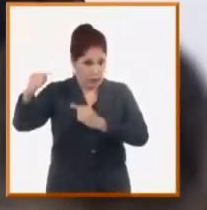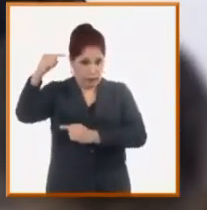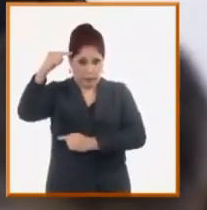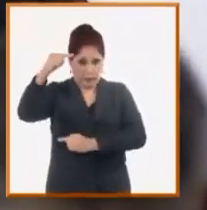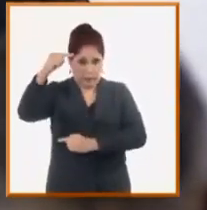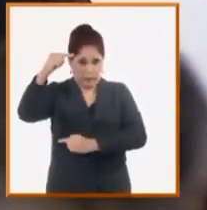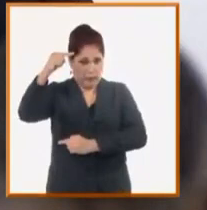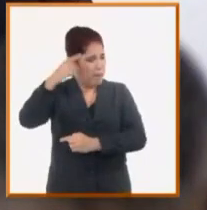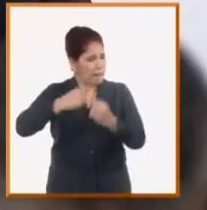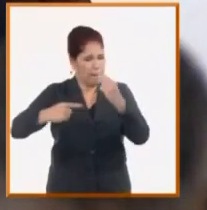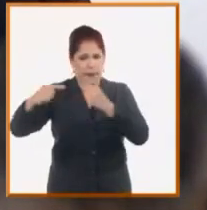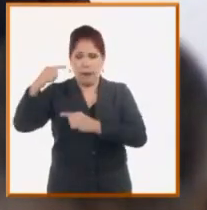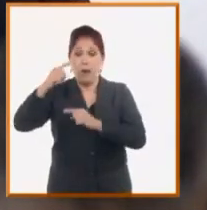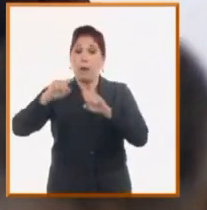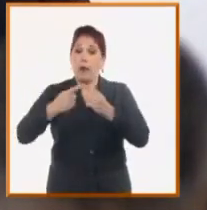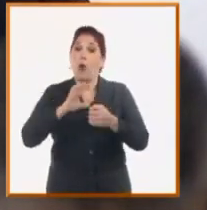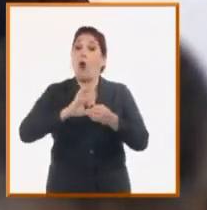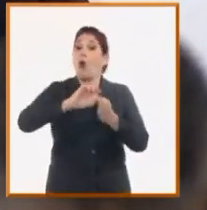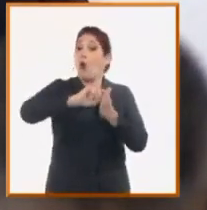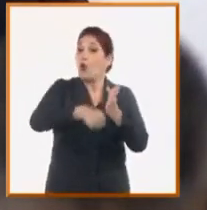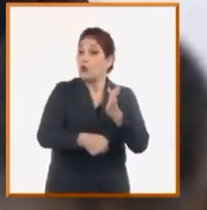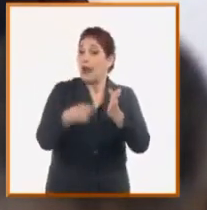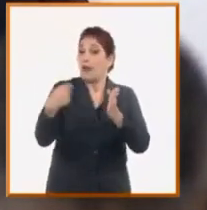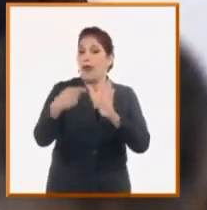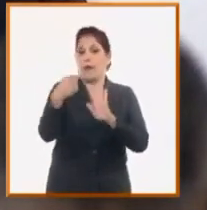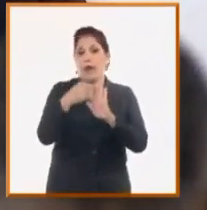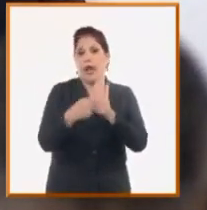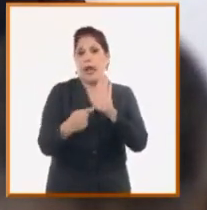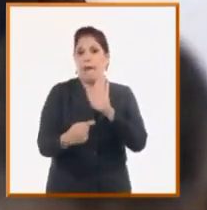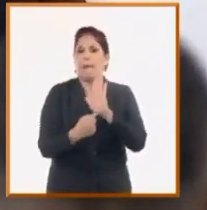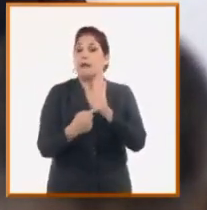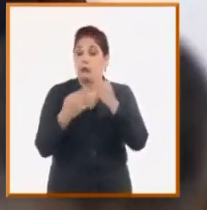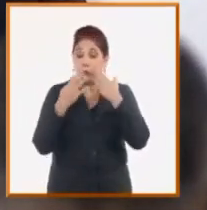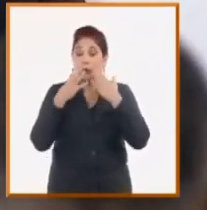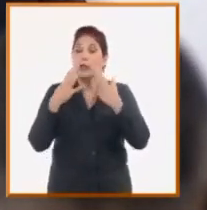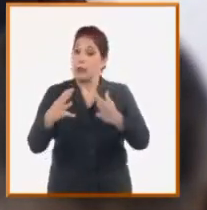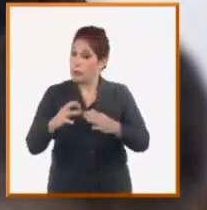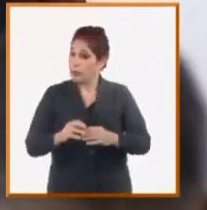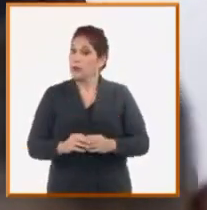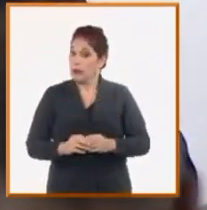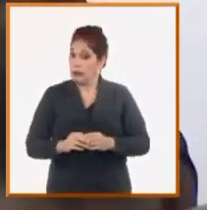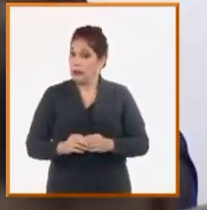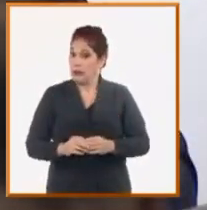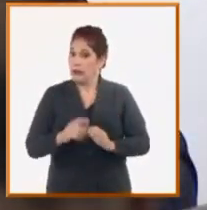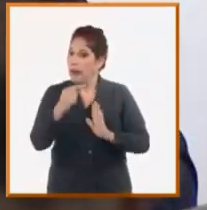socialista. Pero un contrato tiene que tener los elementos mínimos,